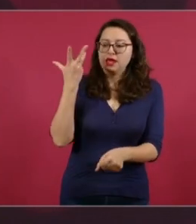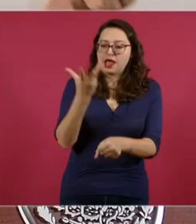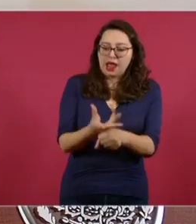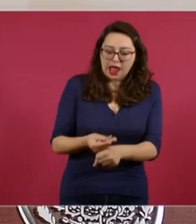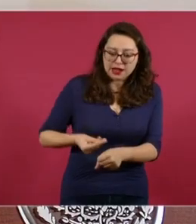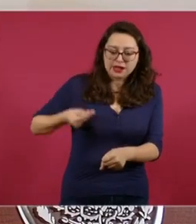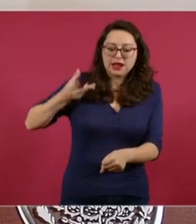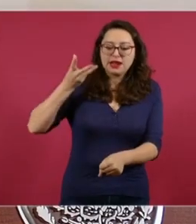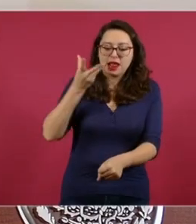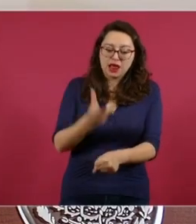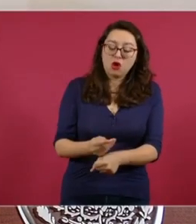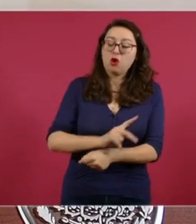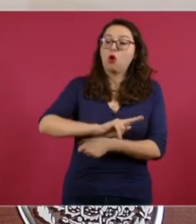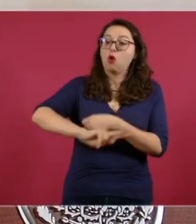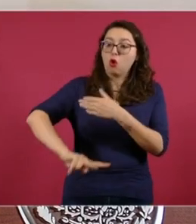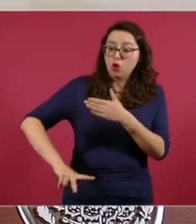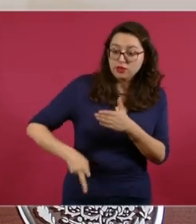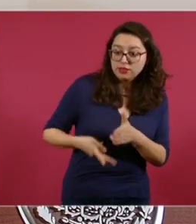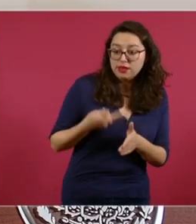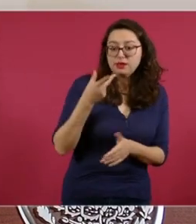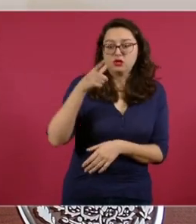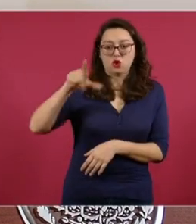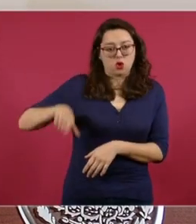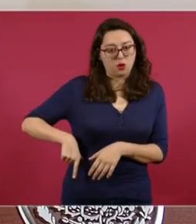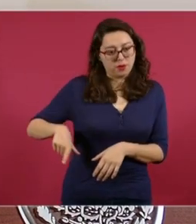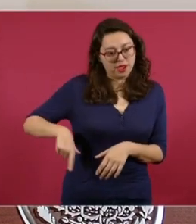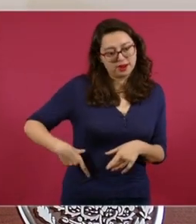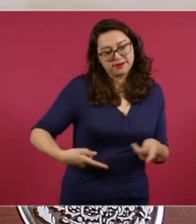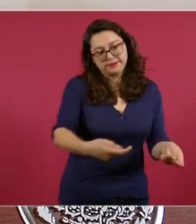para que sean públicos.